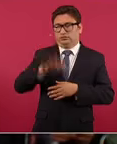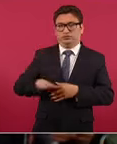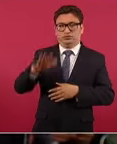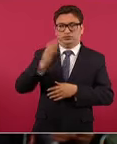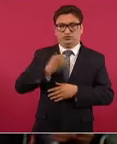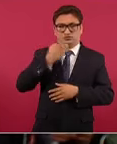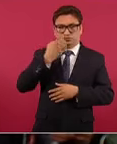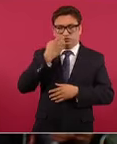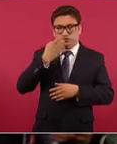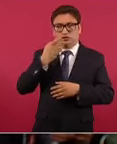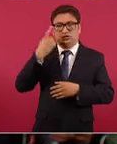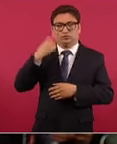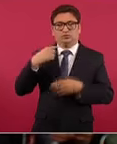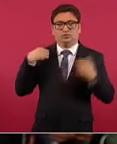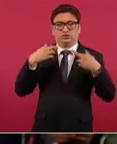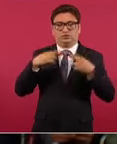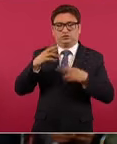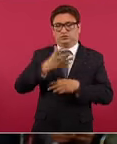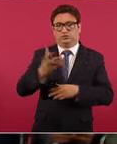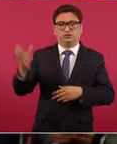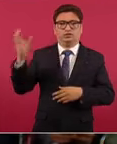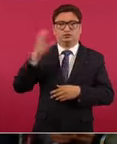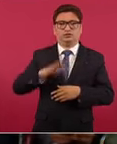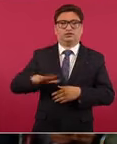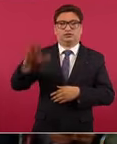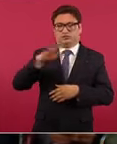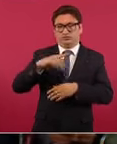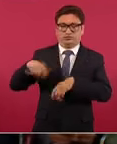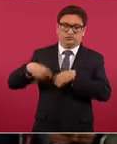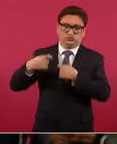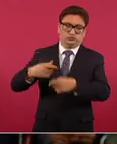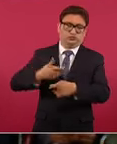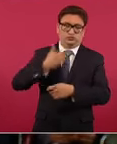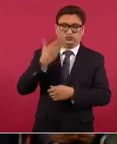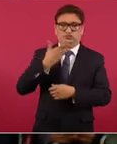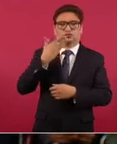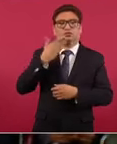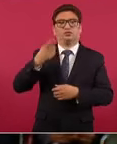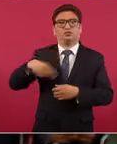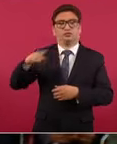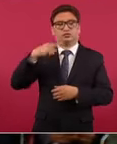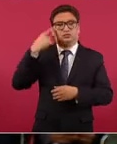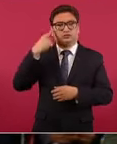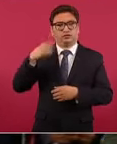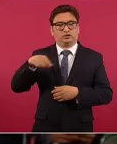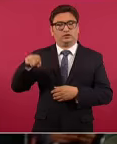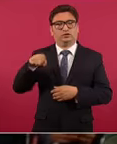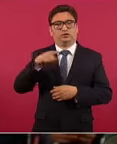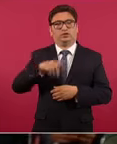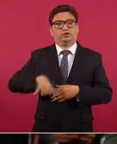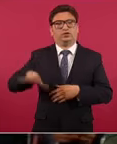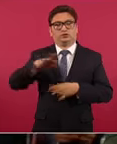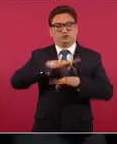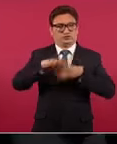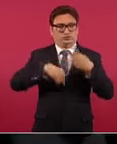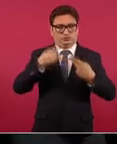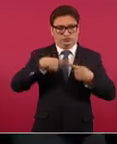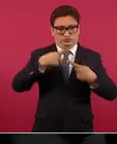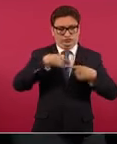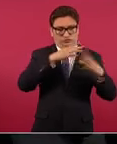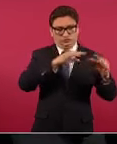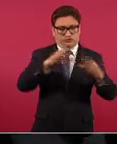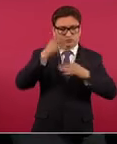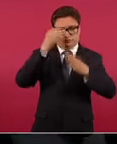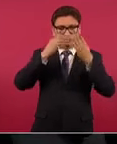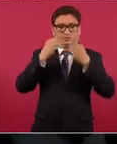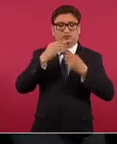ha señalado la propia herencia que han tenido para la alfabetización del pueblo mexicano sin